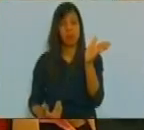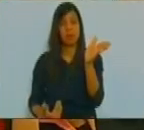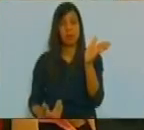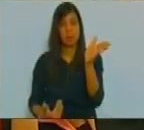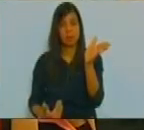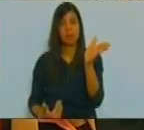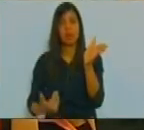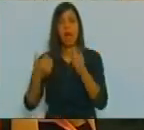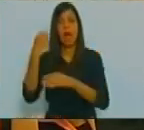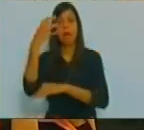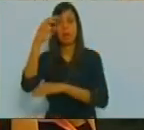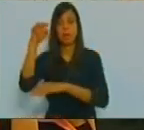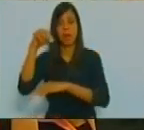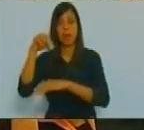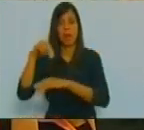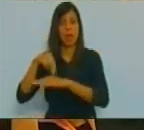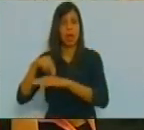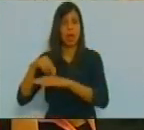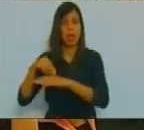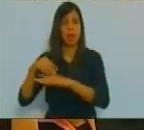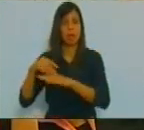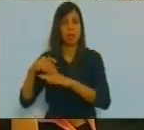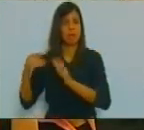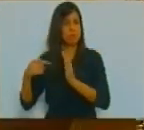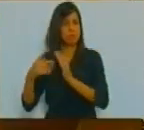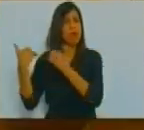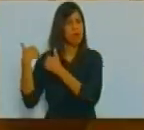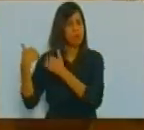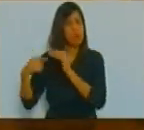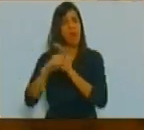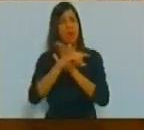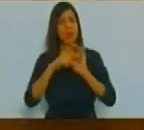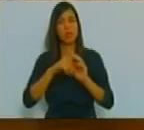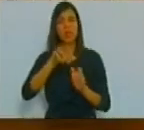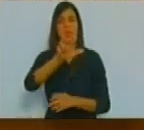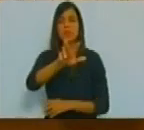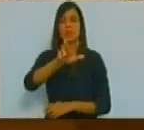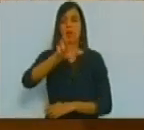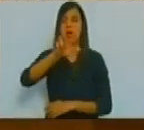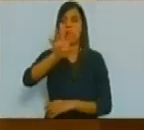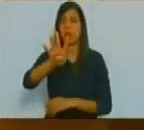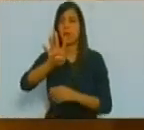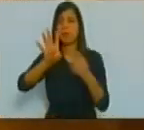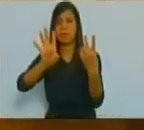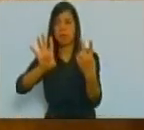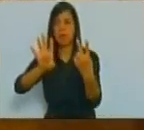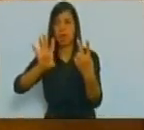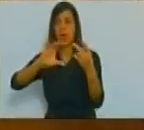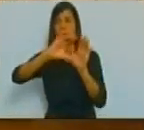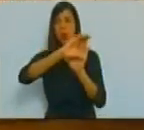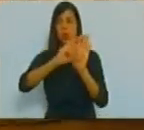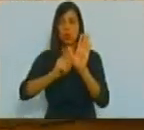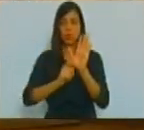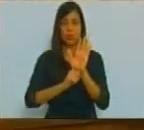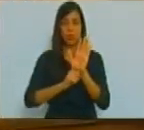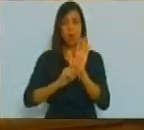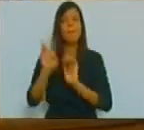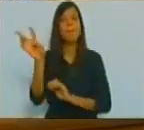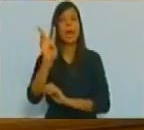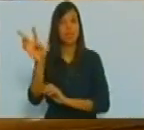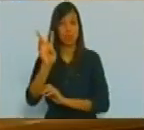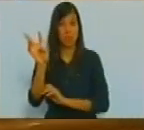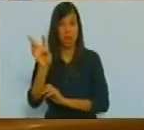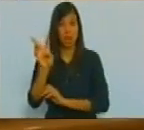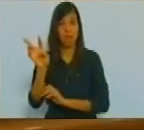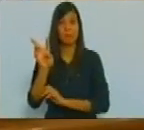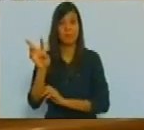nacional constituyente contemplada en el artículo 347 de la constitución de la república bolivariana de